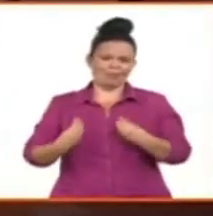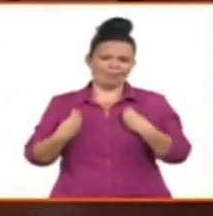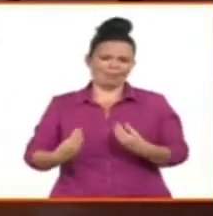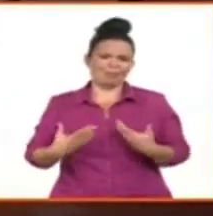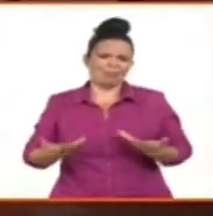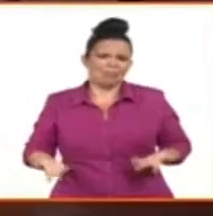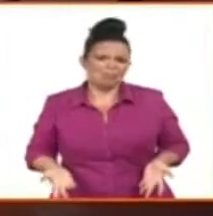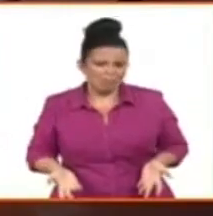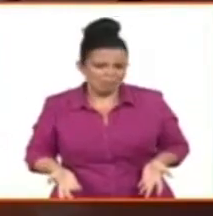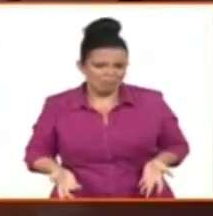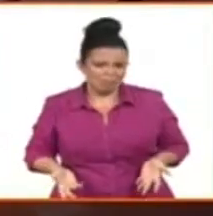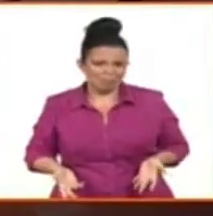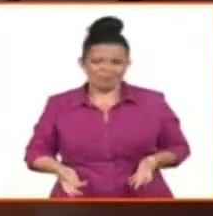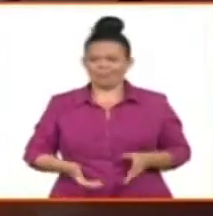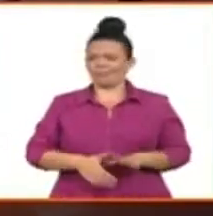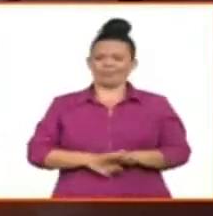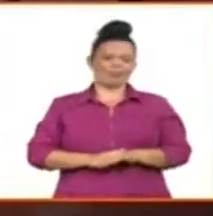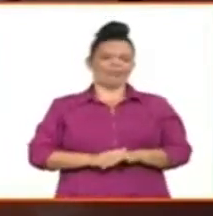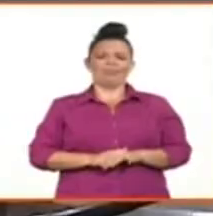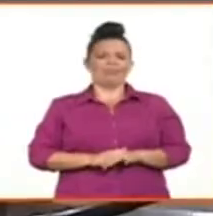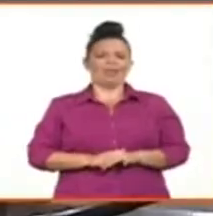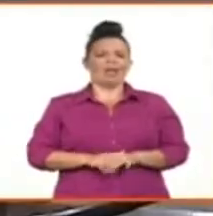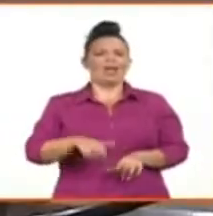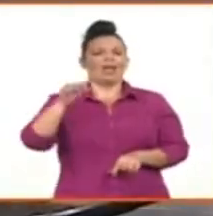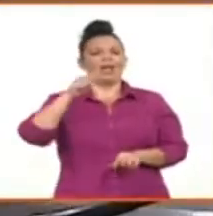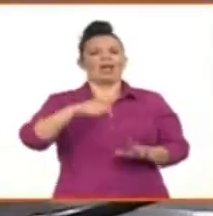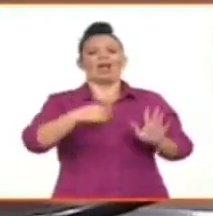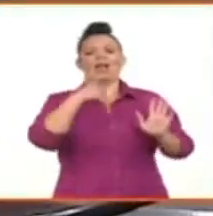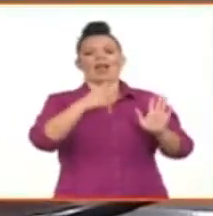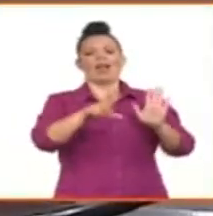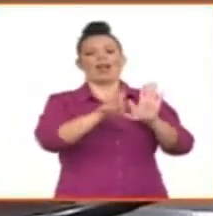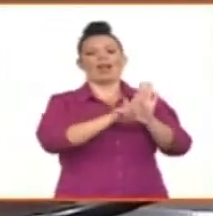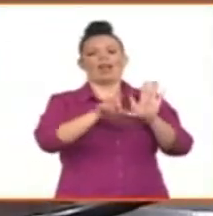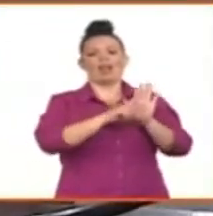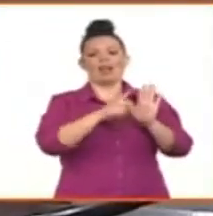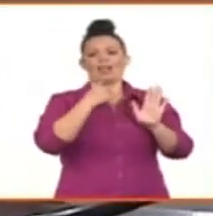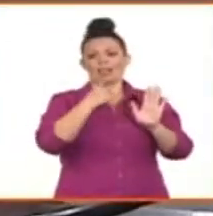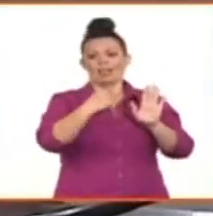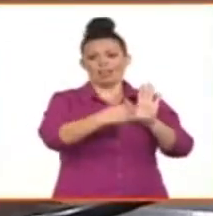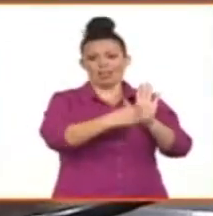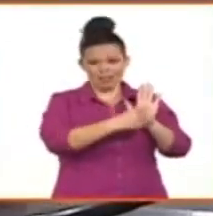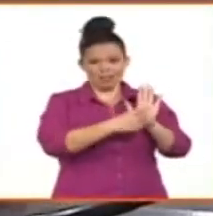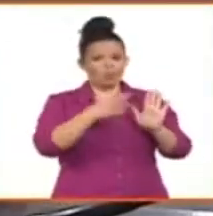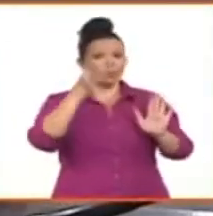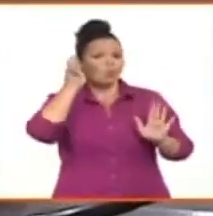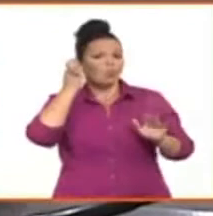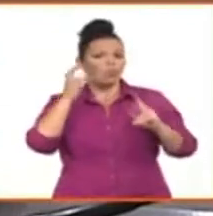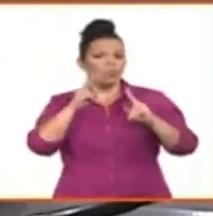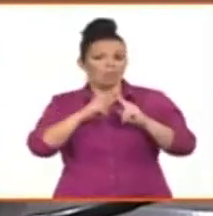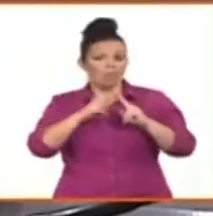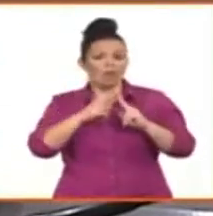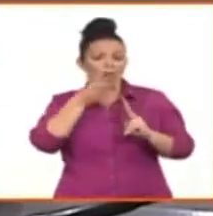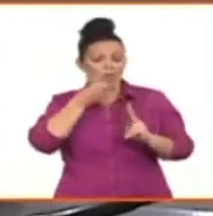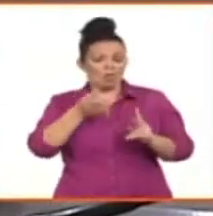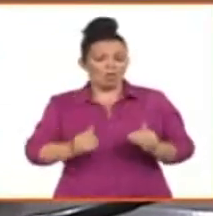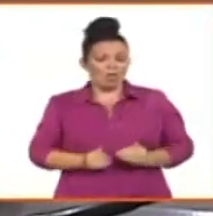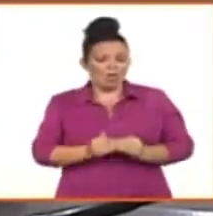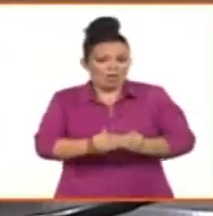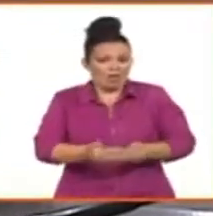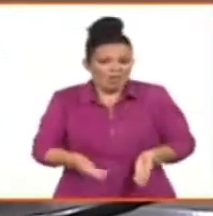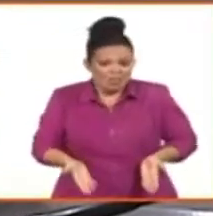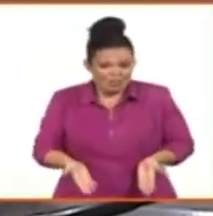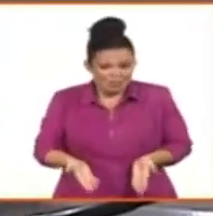dando ese reconocimiento a sus derechos, ¿nos vamos a oponer? Entonces, yo lo que quiero es llamar la atención en